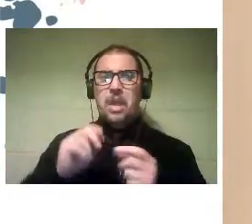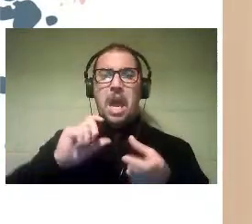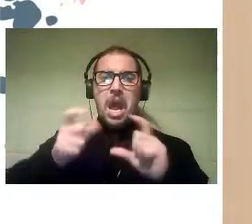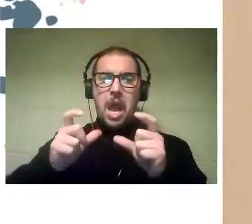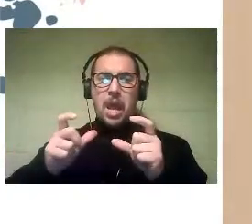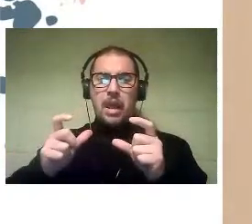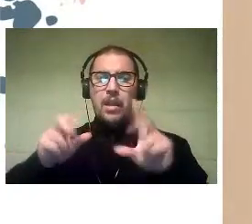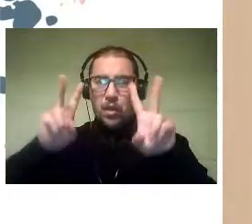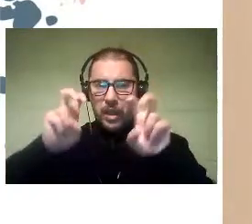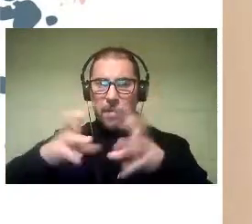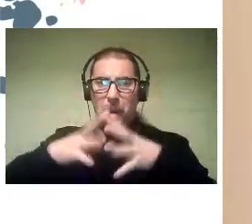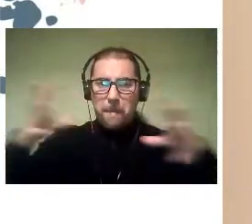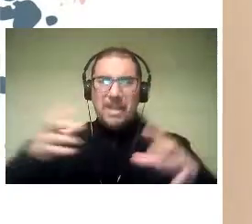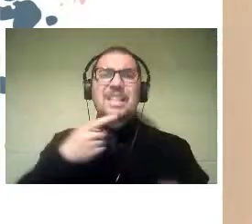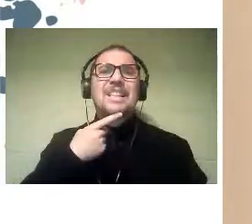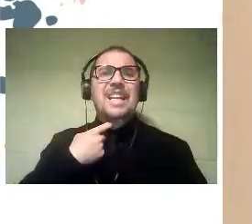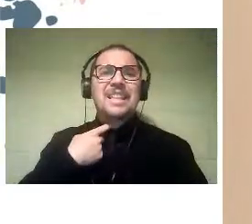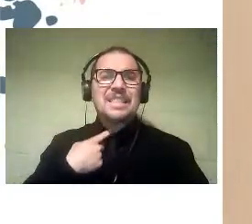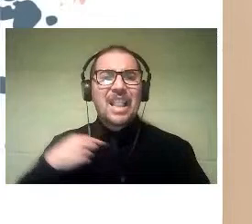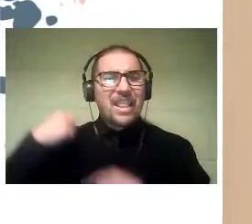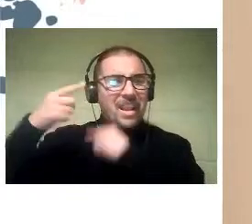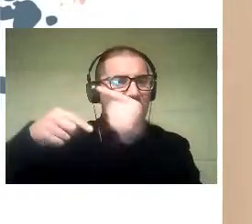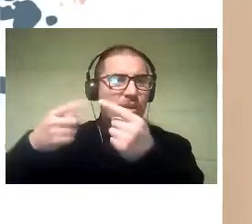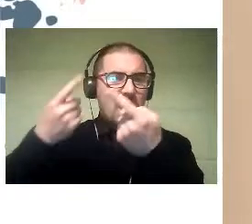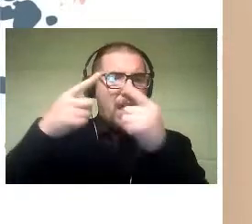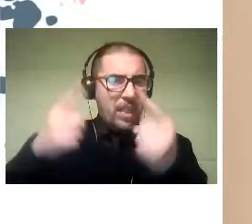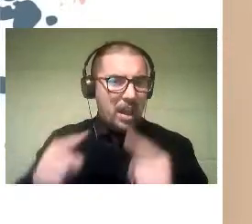más atractivos de la historia de la música,